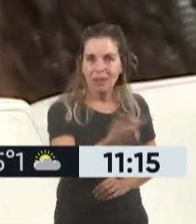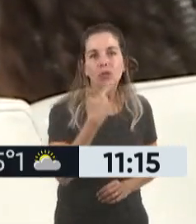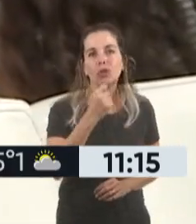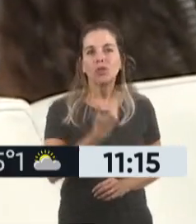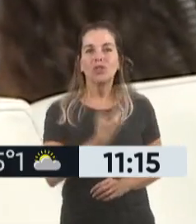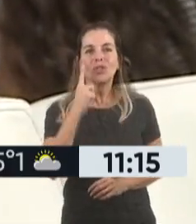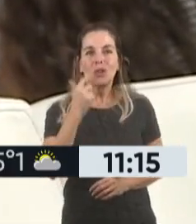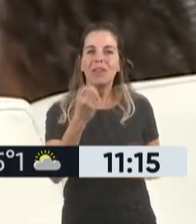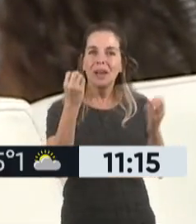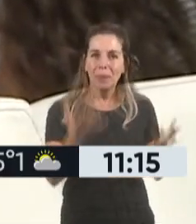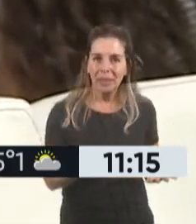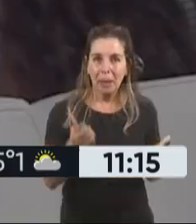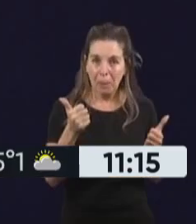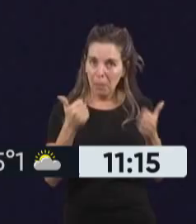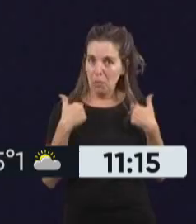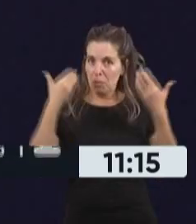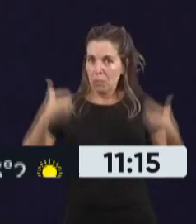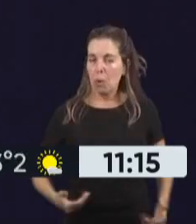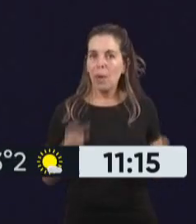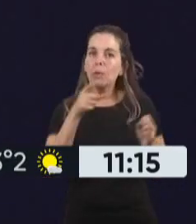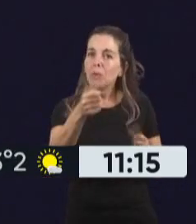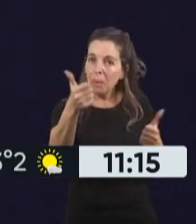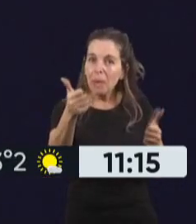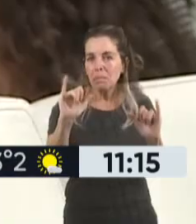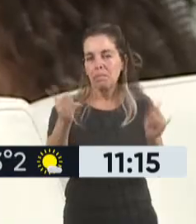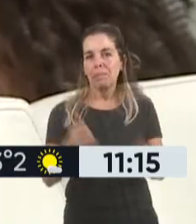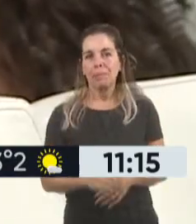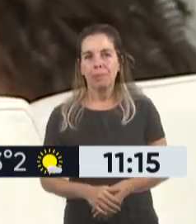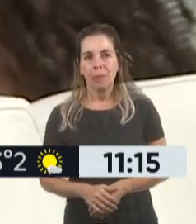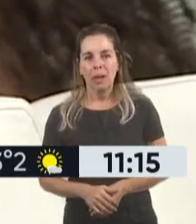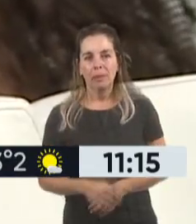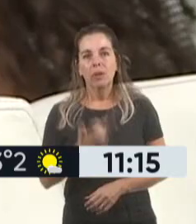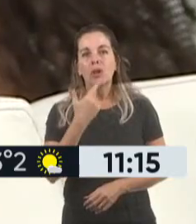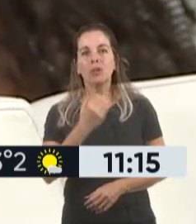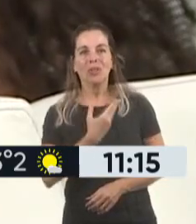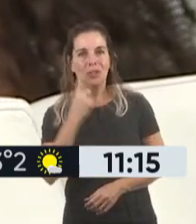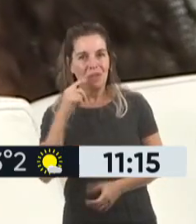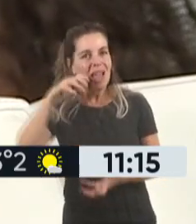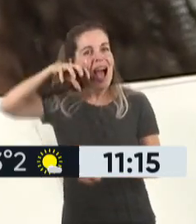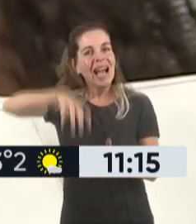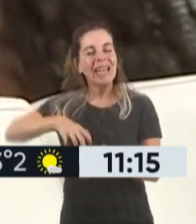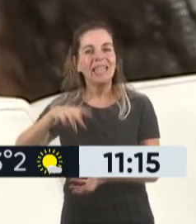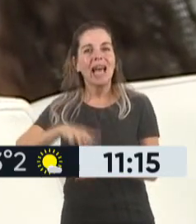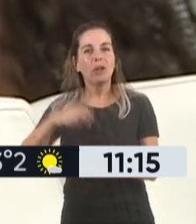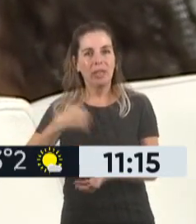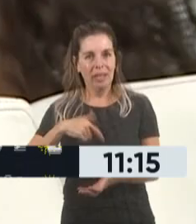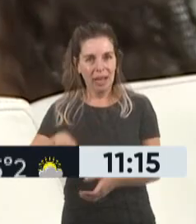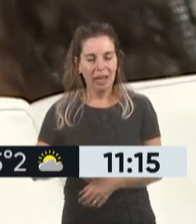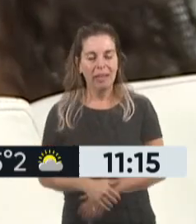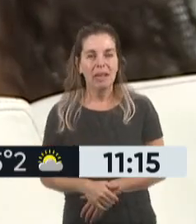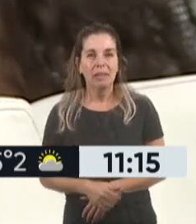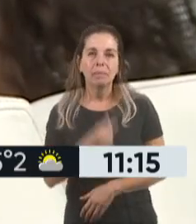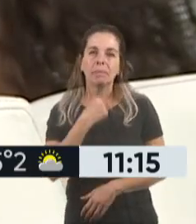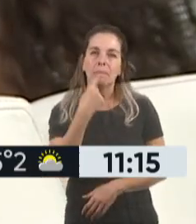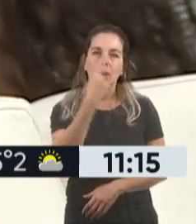¿Cómo andás? ¿Bien? Bien. ¿Y usted cómo está? Yo muy bien, bárbaro. Me alegra. Sofía Rojas para la Agencia de Noticias Argentinas. Quisiera consultarle